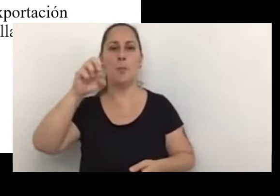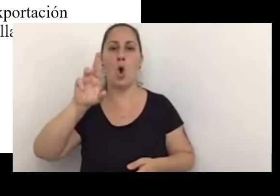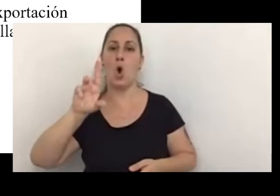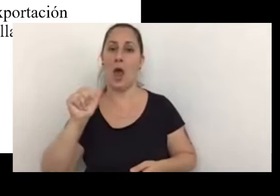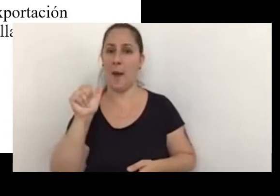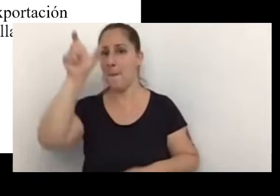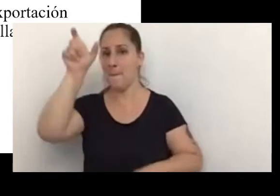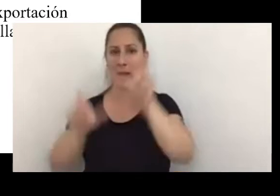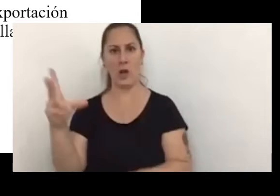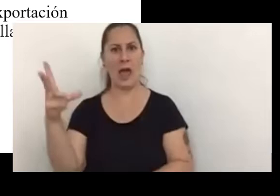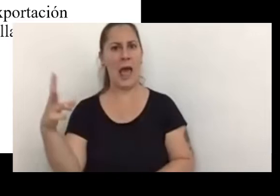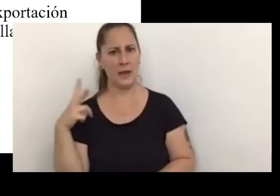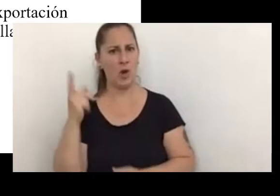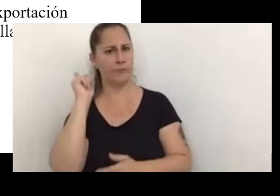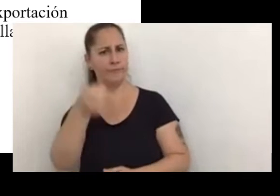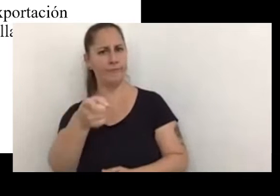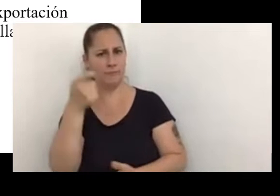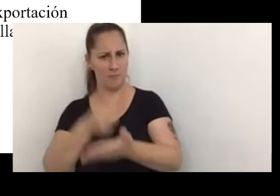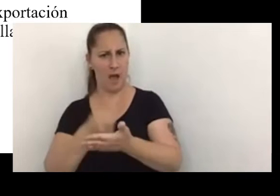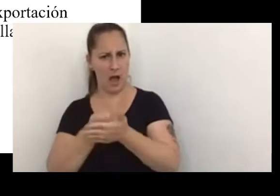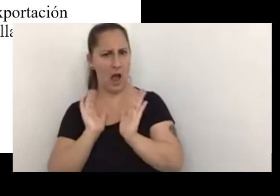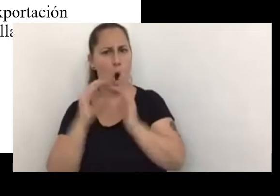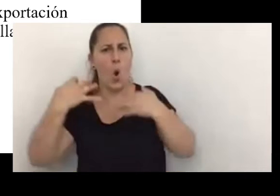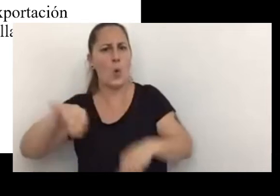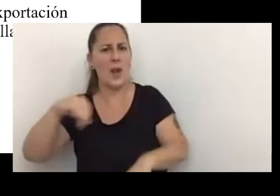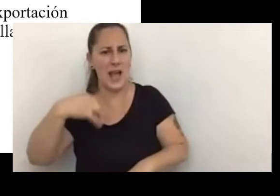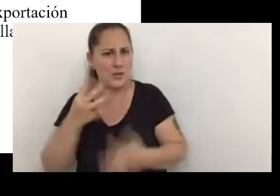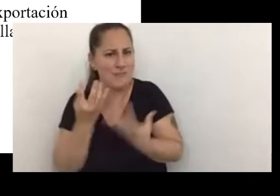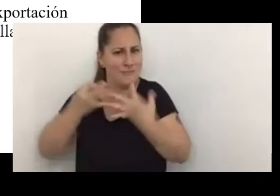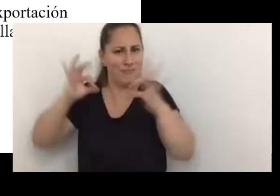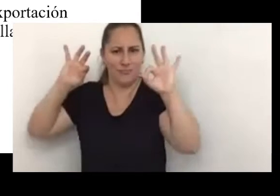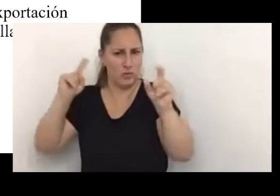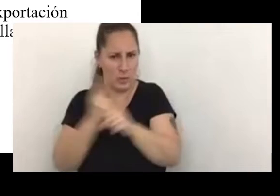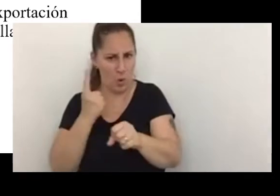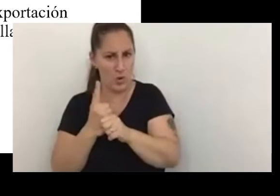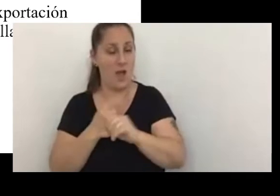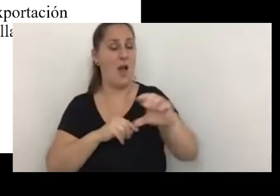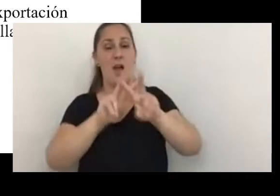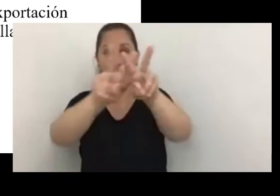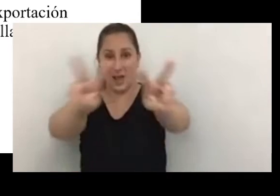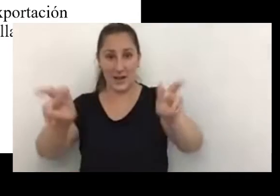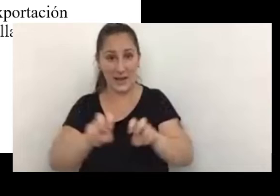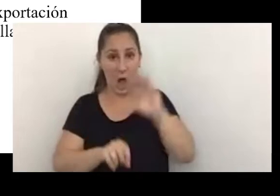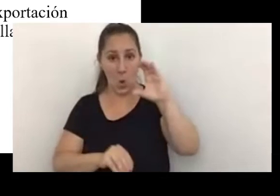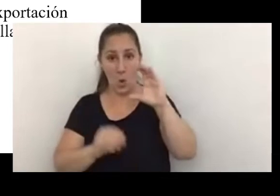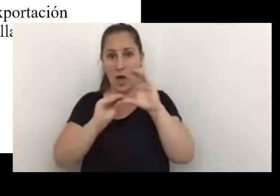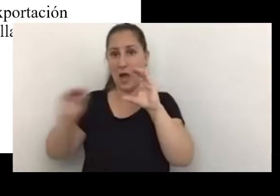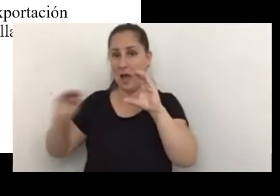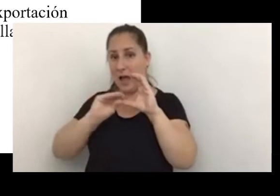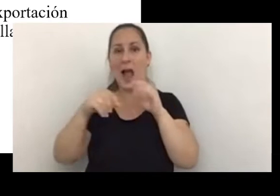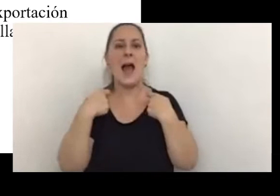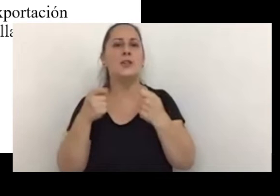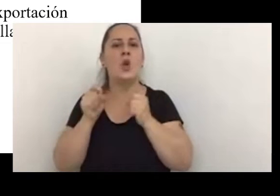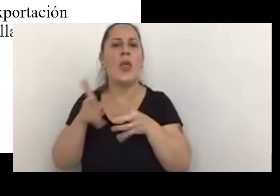ricos, nadie estaba exento del impuesto y era utilizado para pagar gastos especiales de guerra. Los